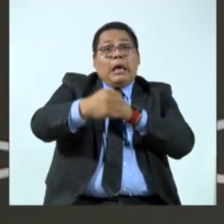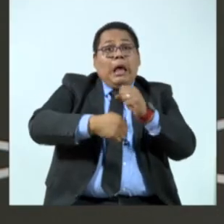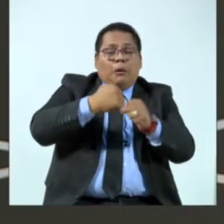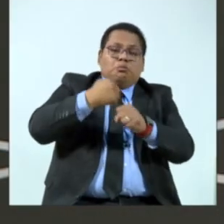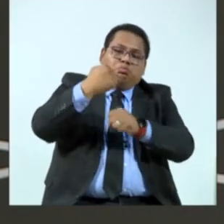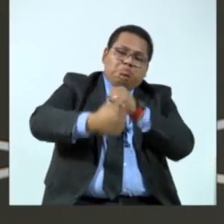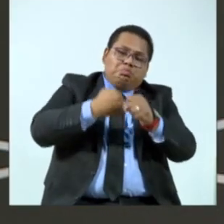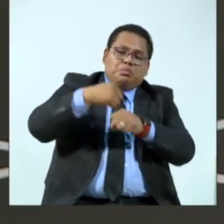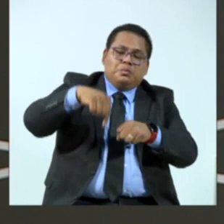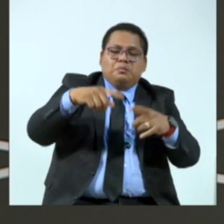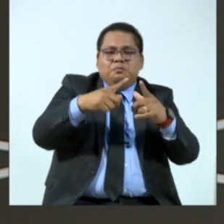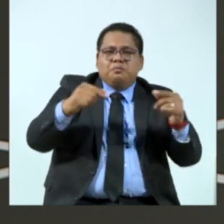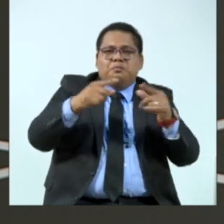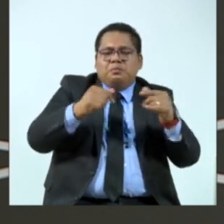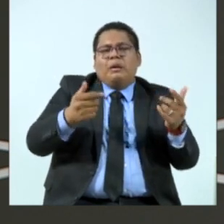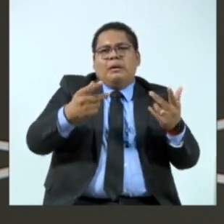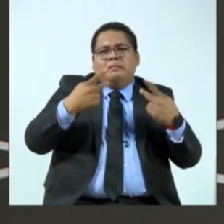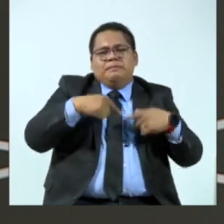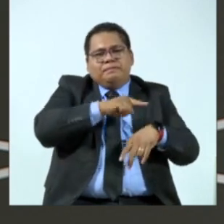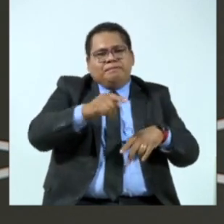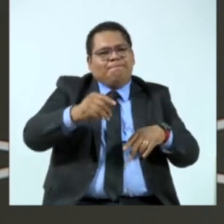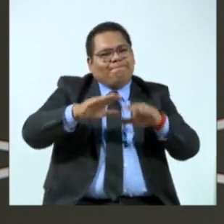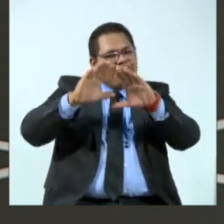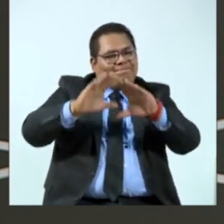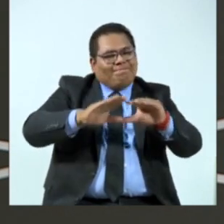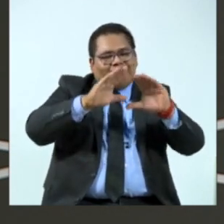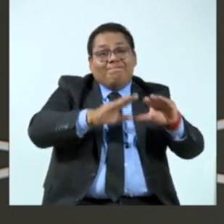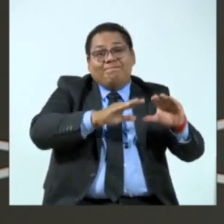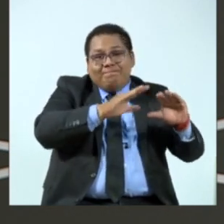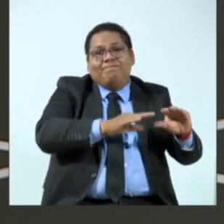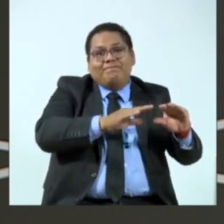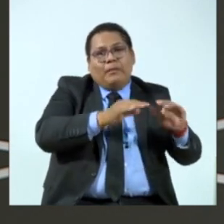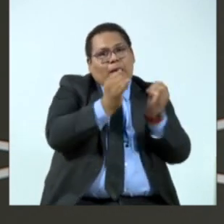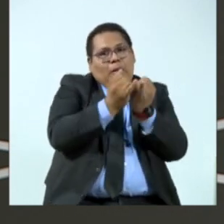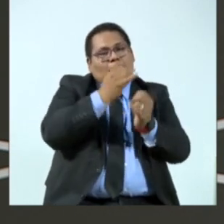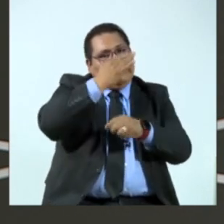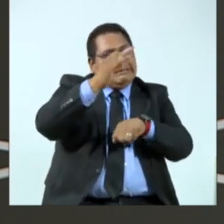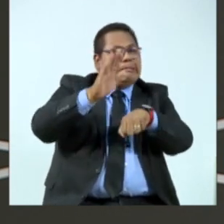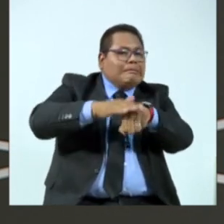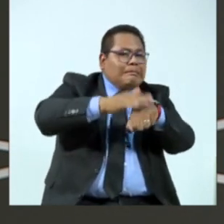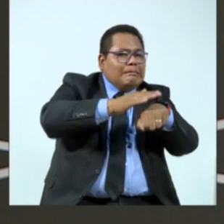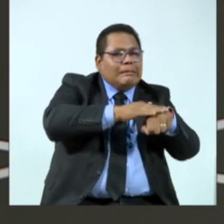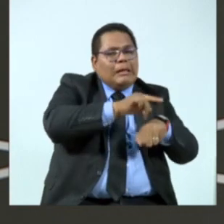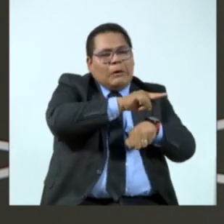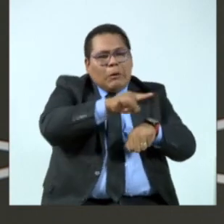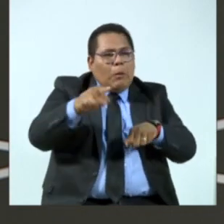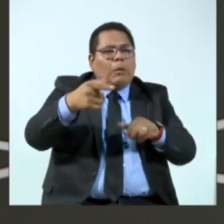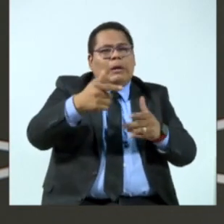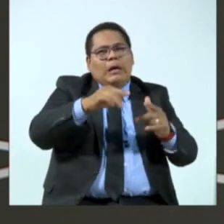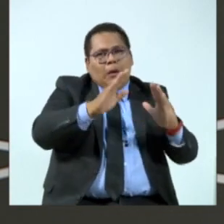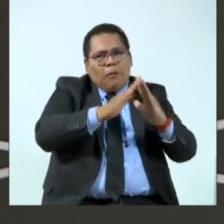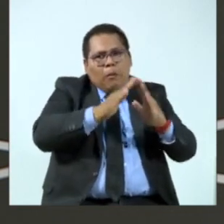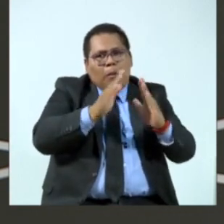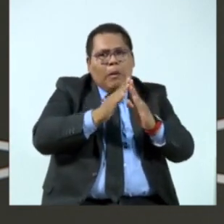accidentes bueno y vemos las cifras no aú no sigue seguir exhortando a la a la población pues para que tengan las medidas adecuadas para evitar